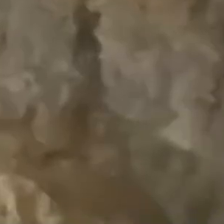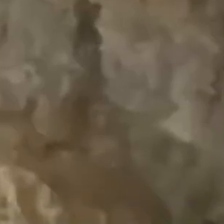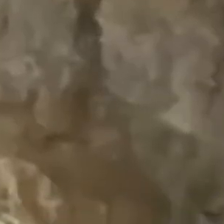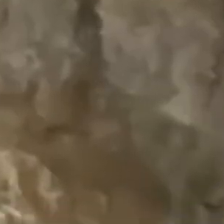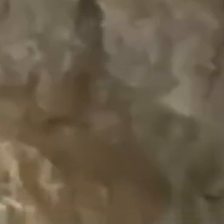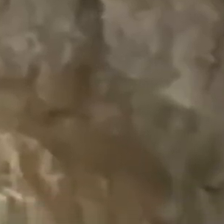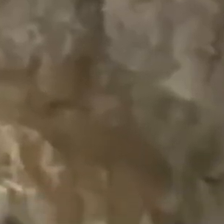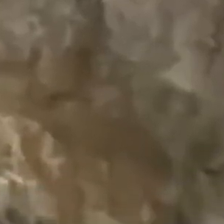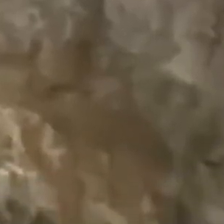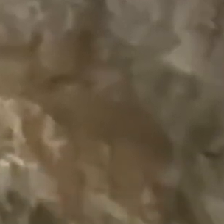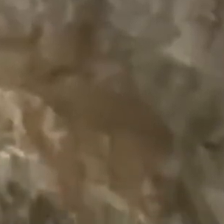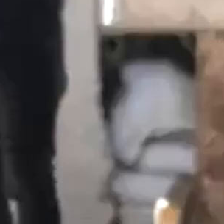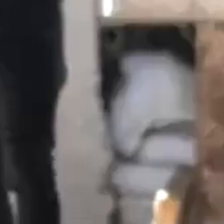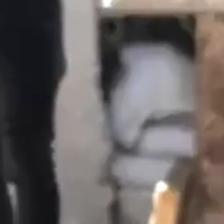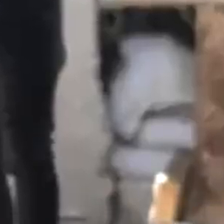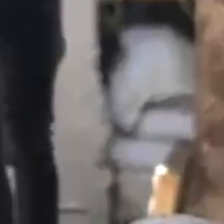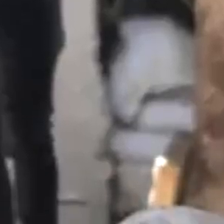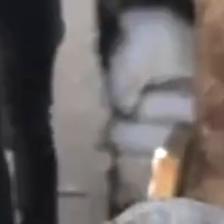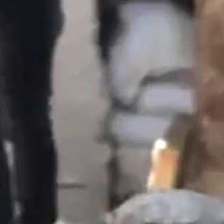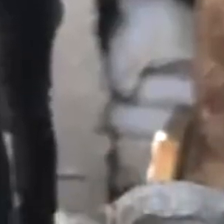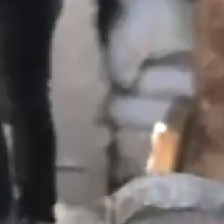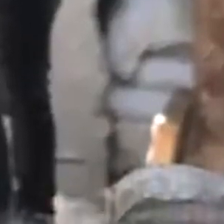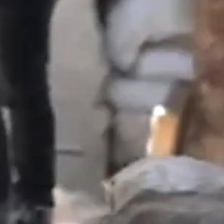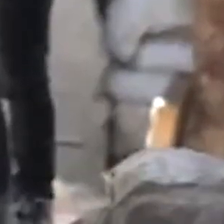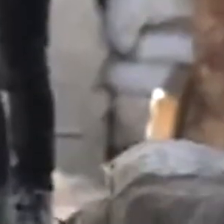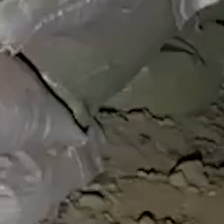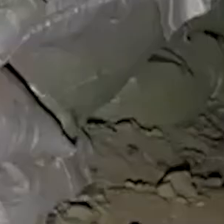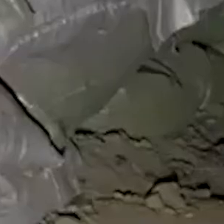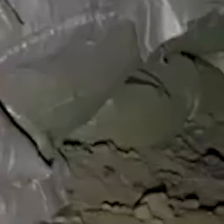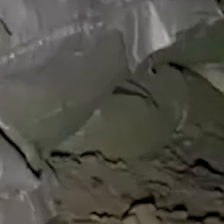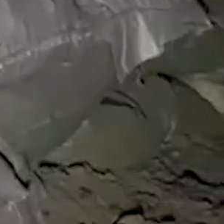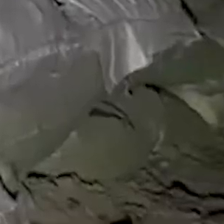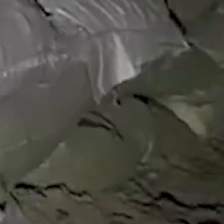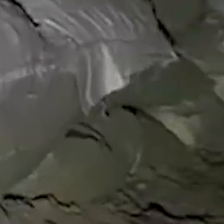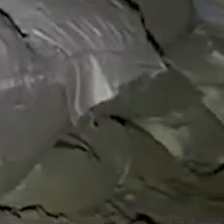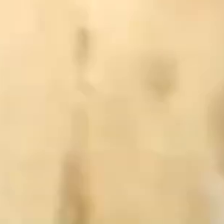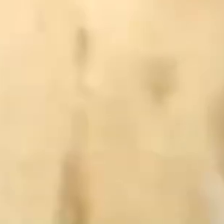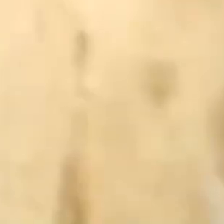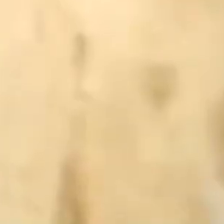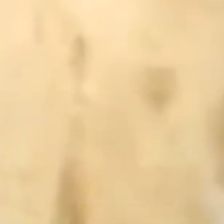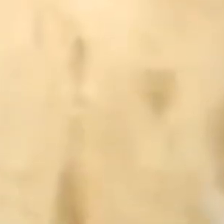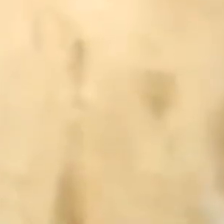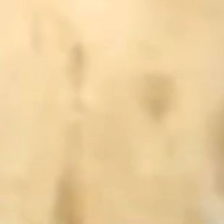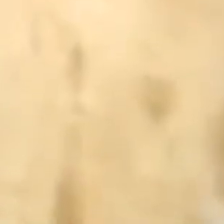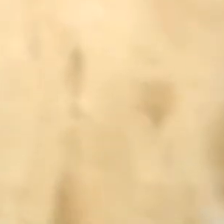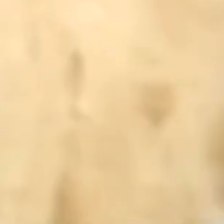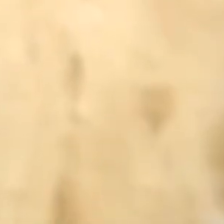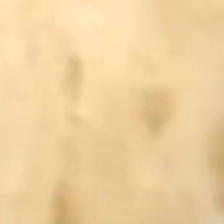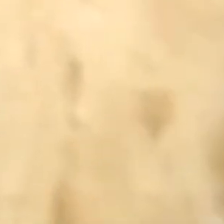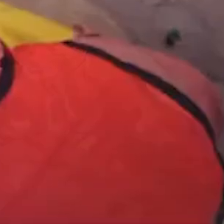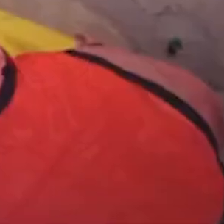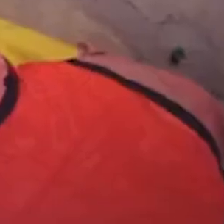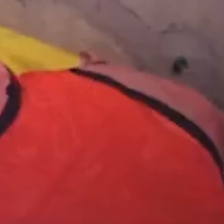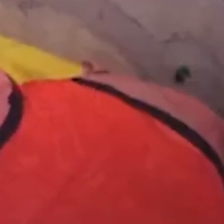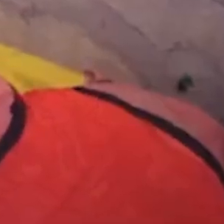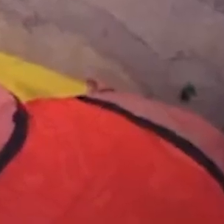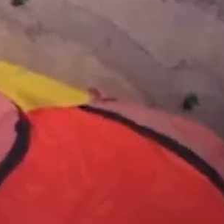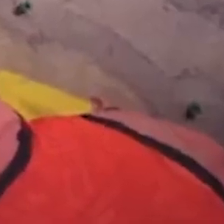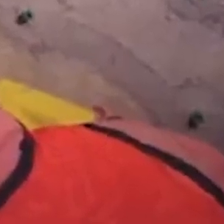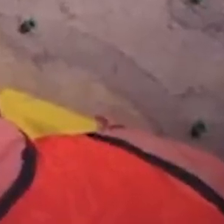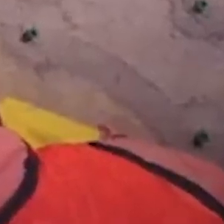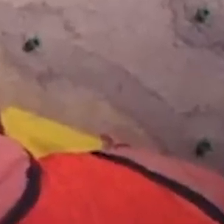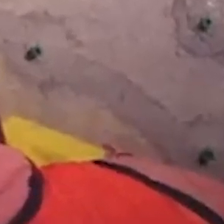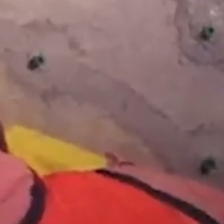del 19% que incluye la intervención en más de 52.000 metros cuadrados de superficie. En la supervisión de las